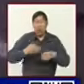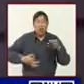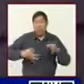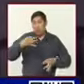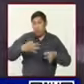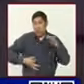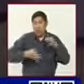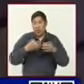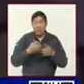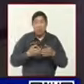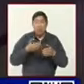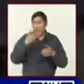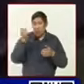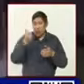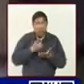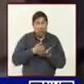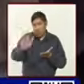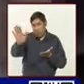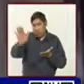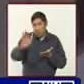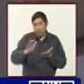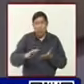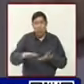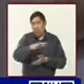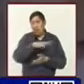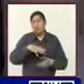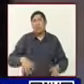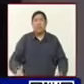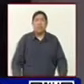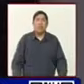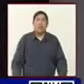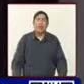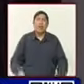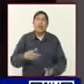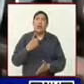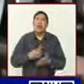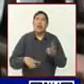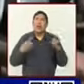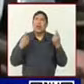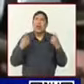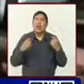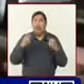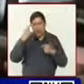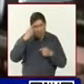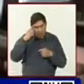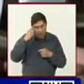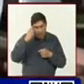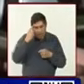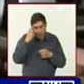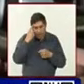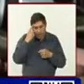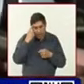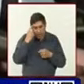justamente una repatriación o expulsión de las cárceles de Bolivia. Lo que se pretende y lo que se ha pensado en la